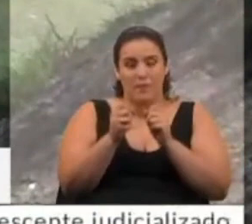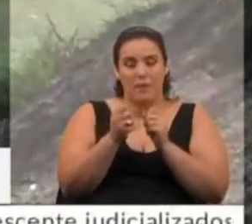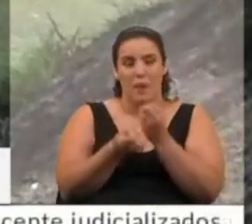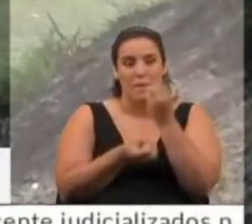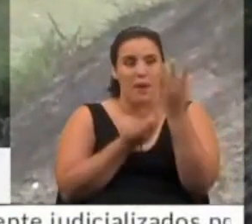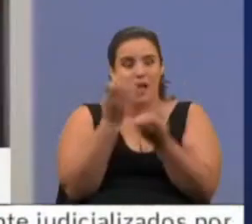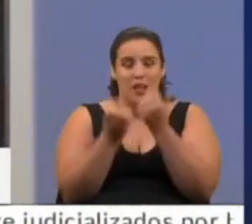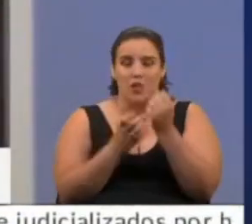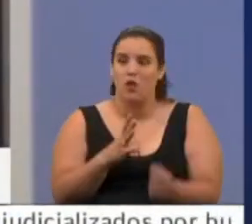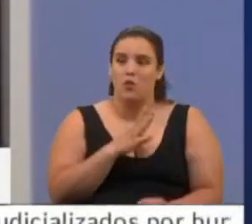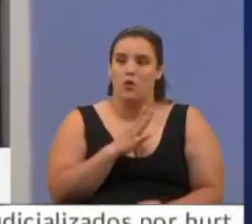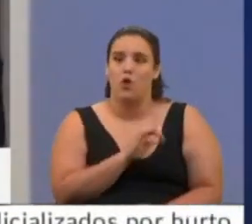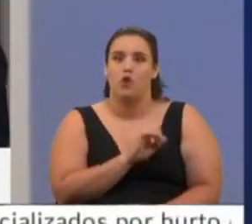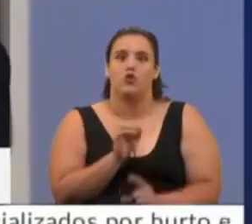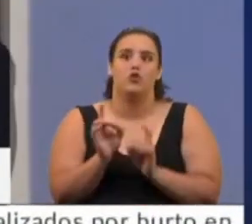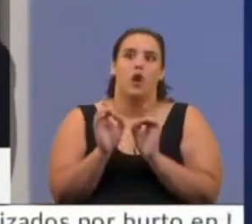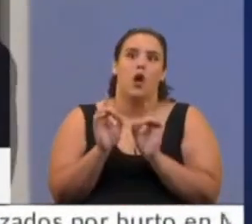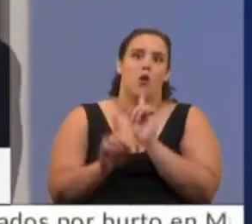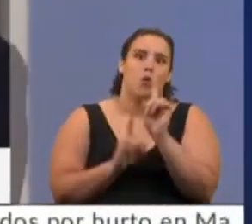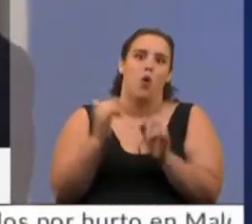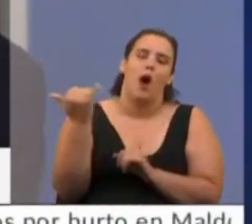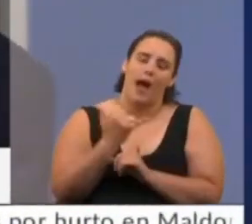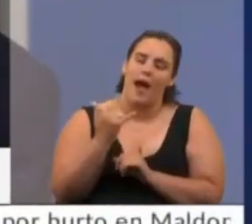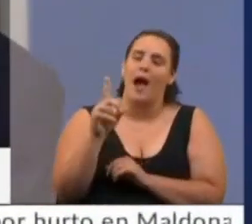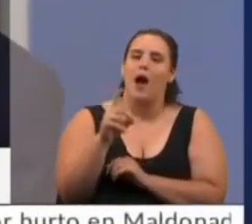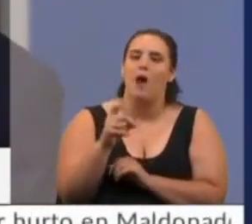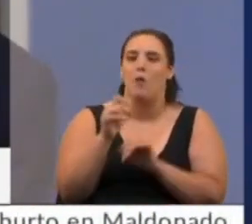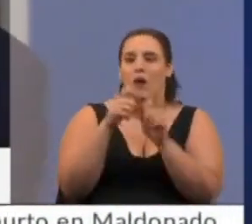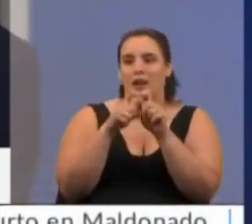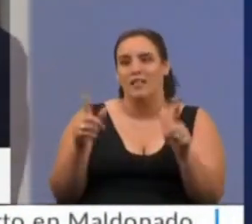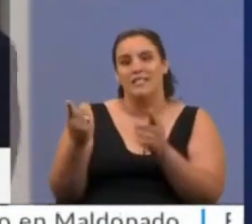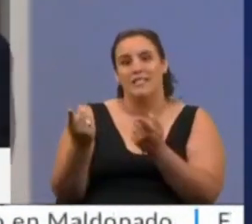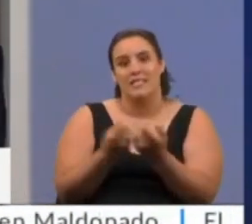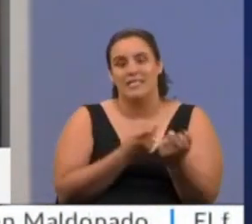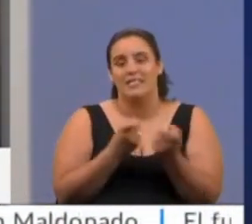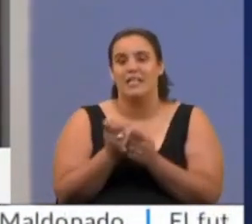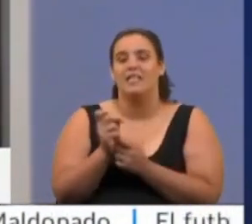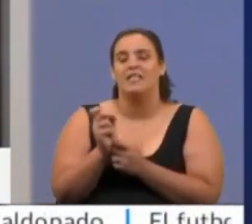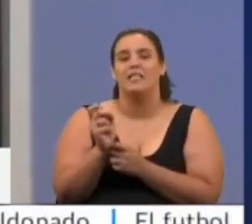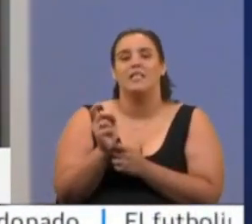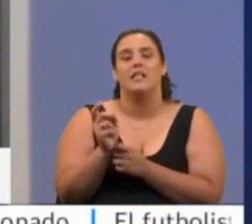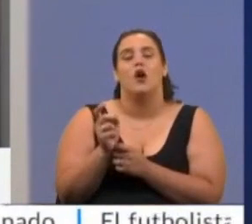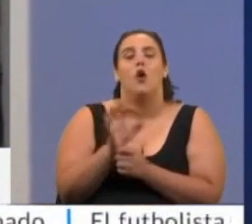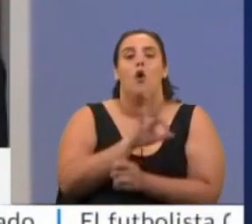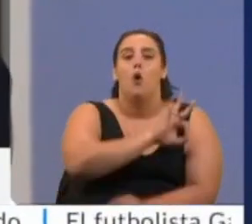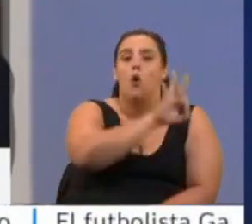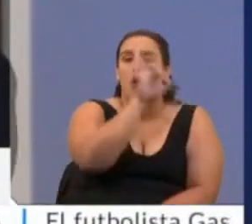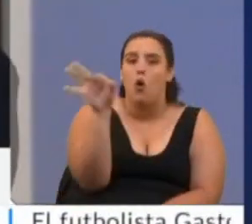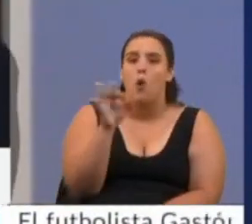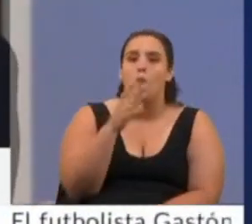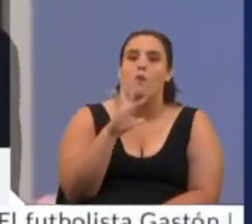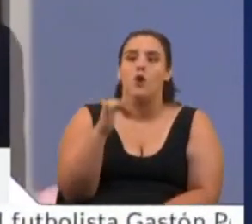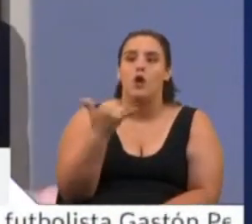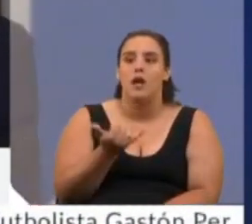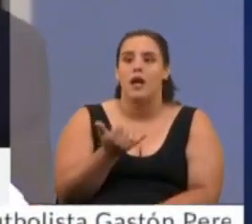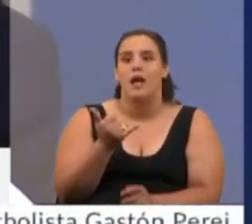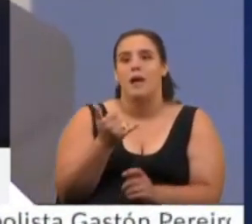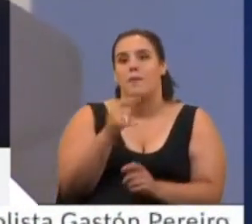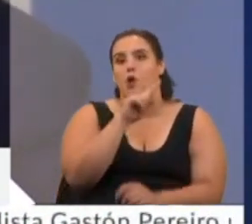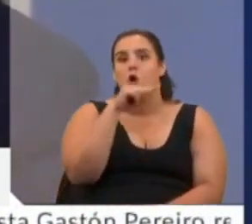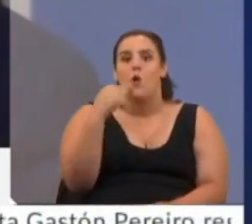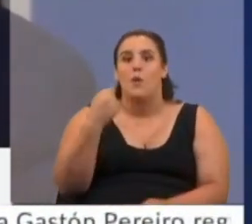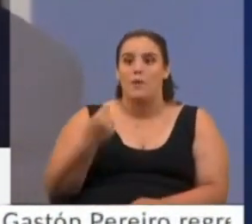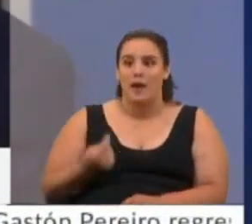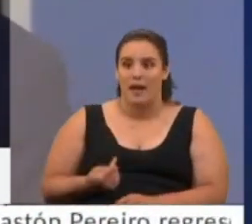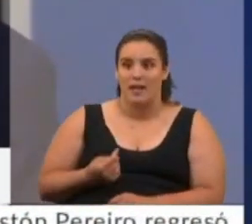el caso de los cultivos de riego o de los cultivos que están, por ejemplo, los maíces de primera,